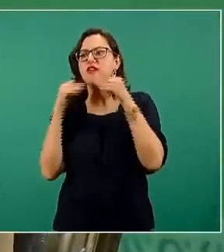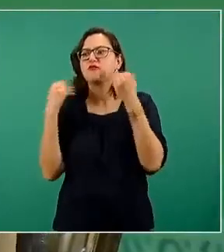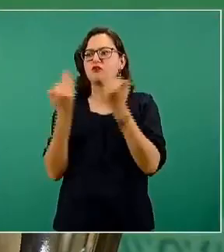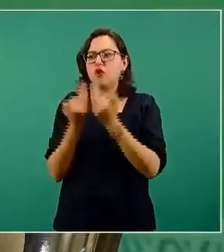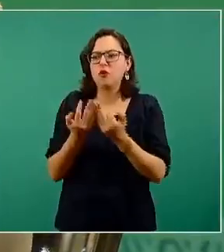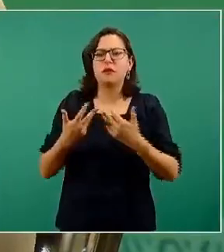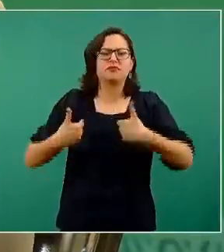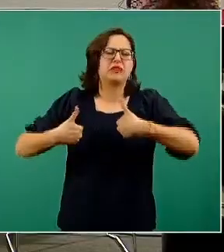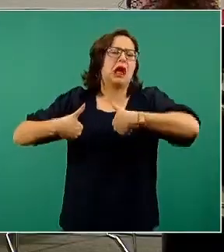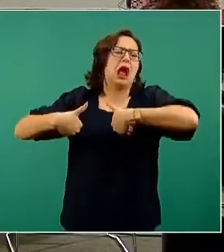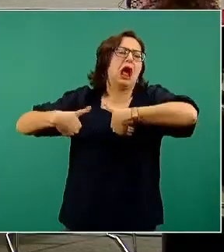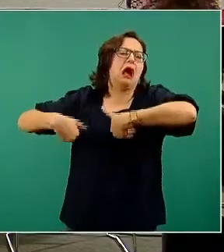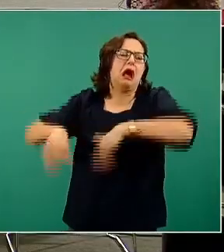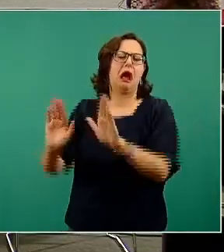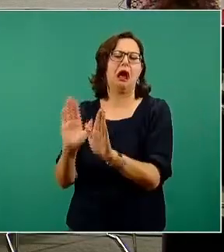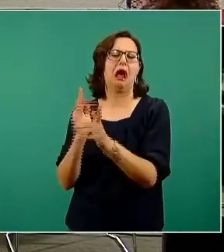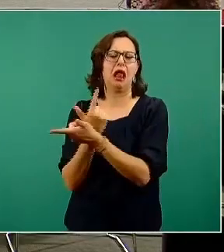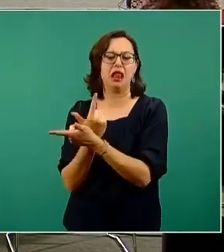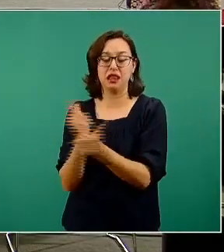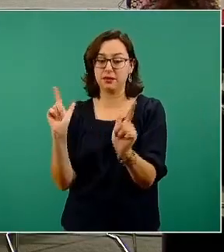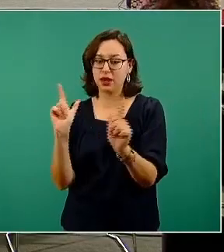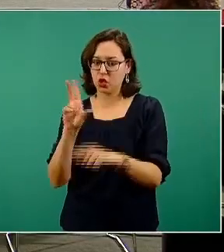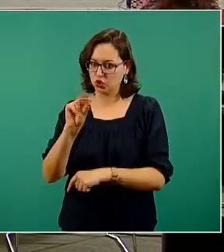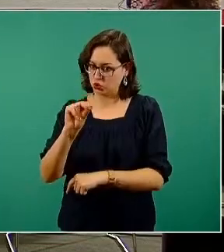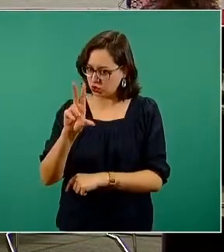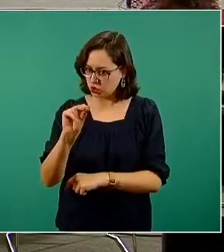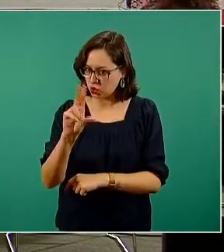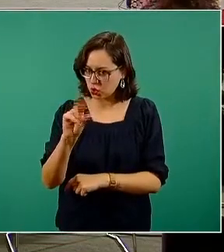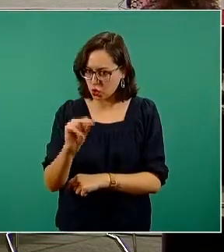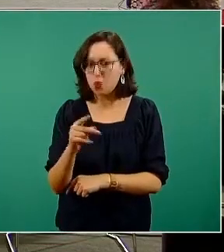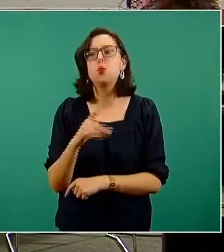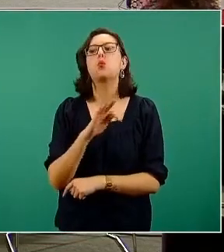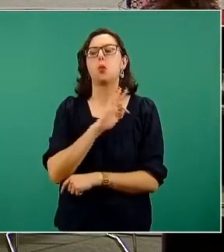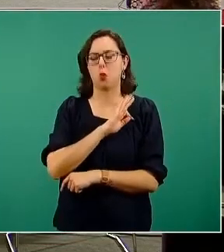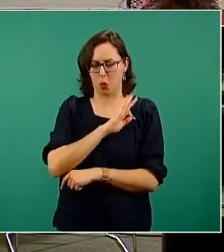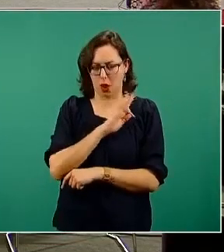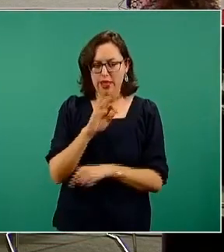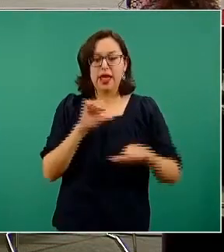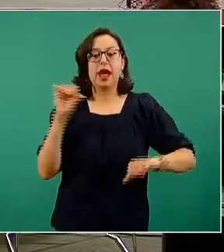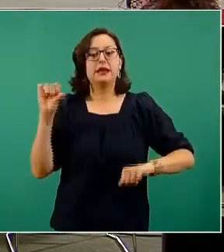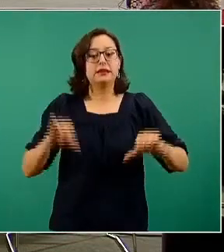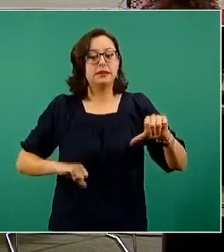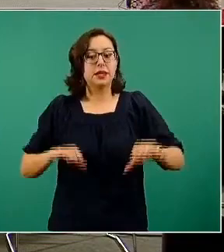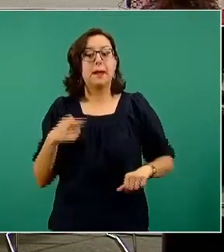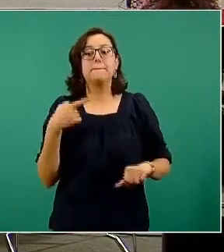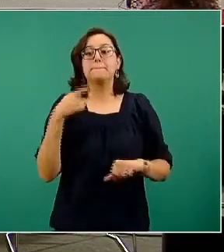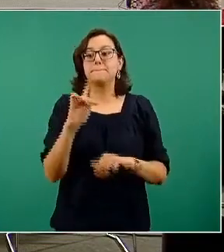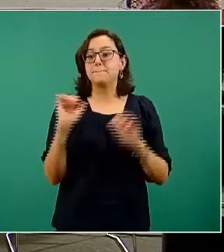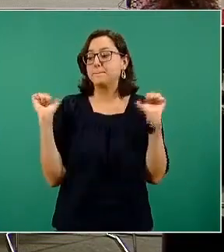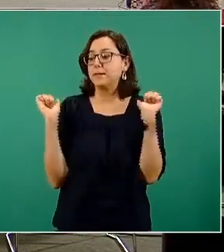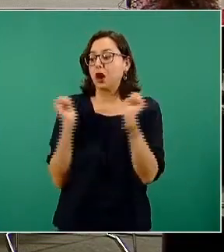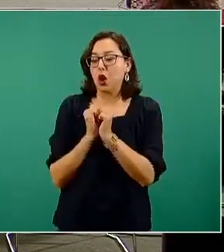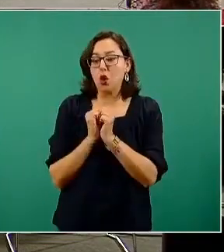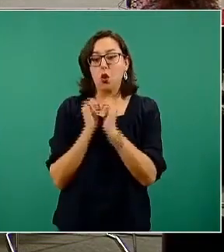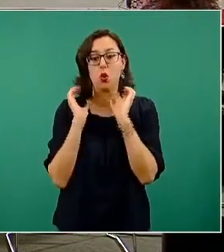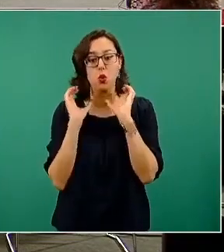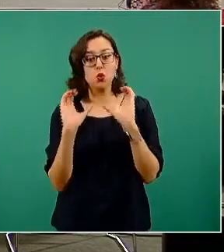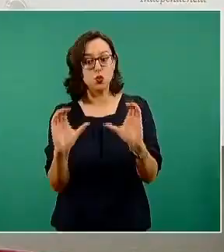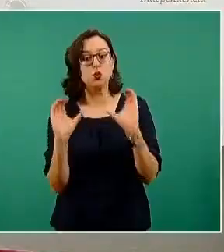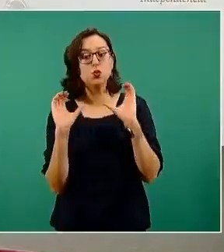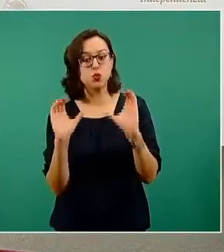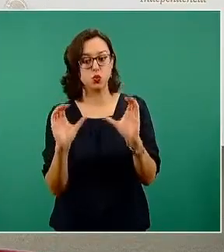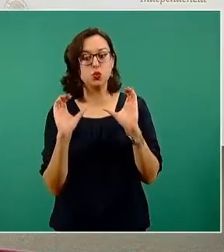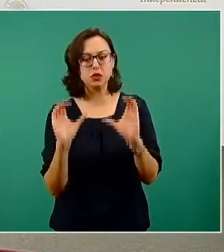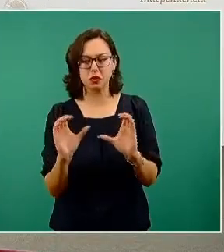laxa, no diciendo que relajemos las medidas, sino sí con mayor, digamos, mayor permisividad